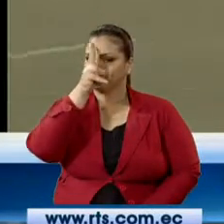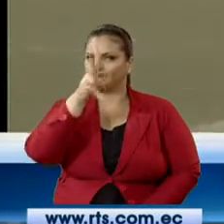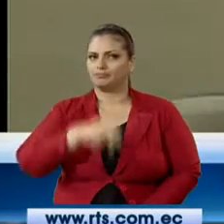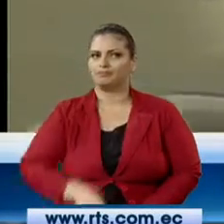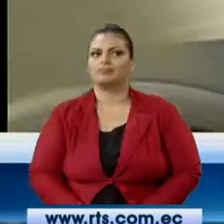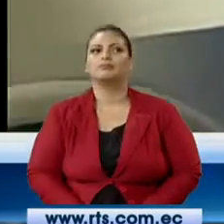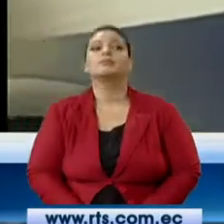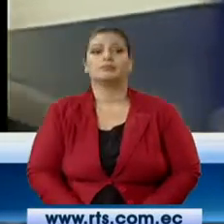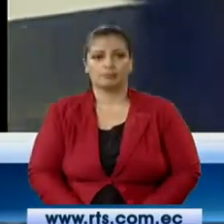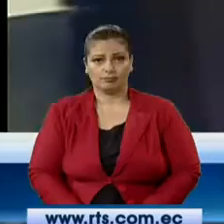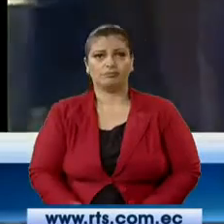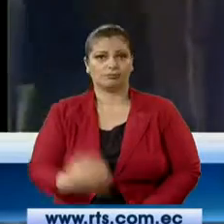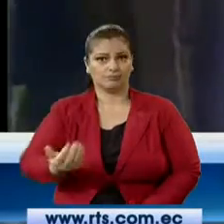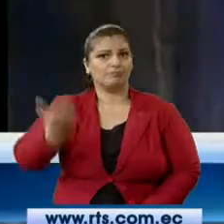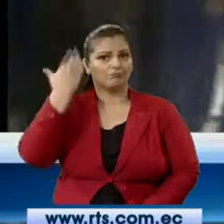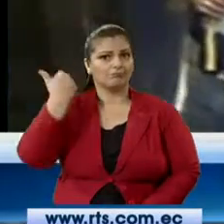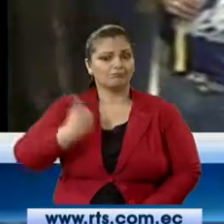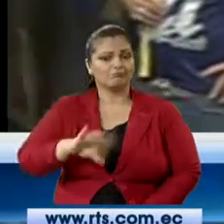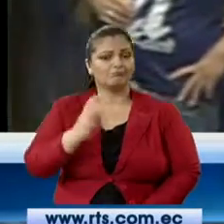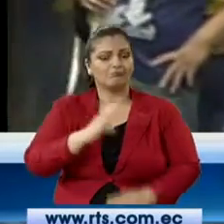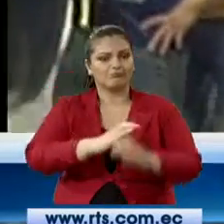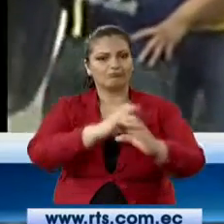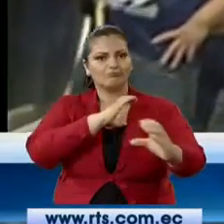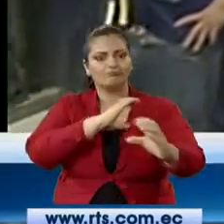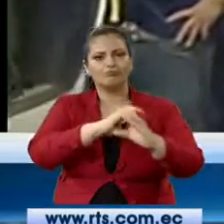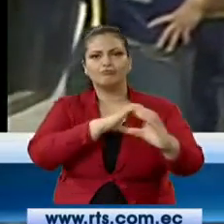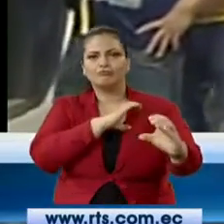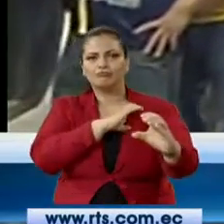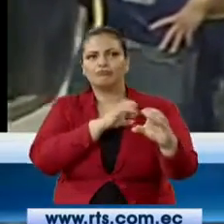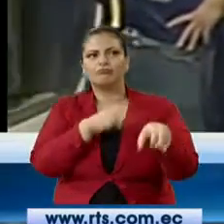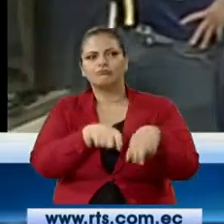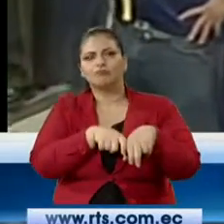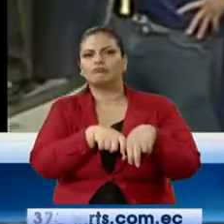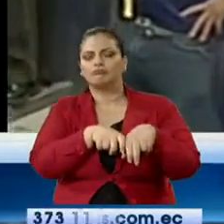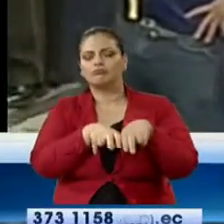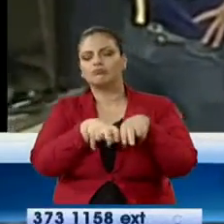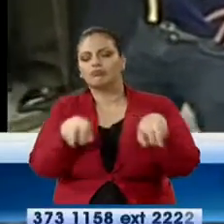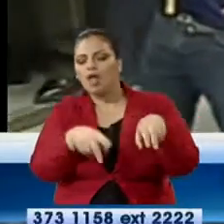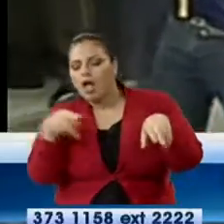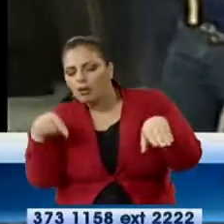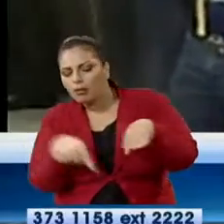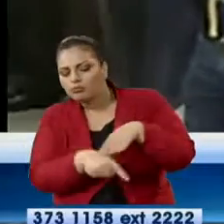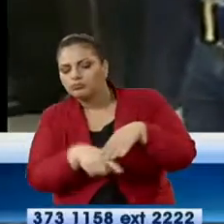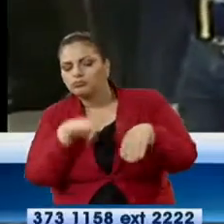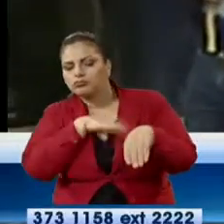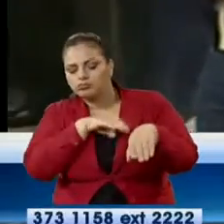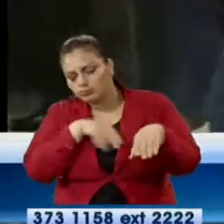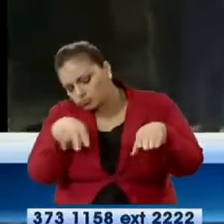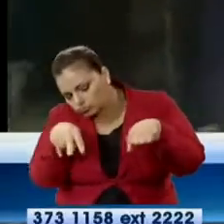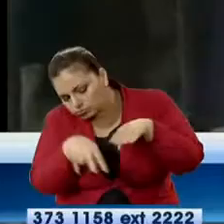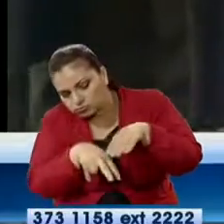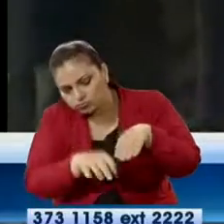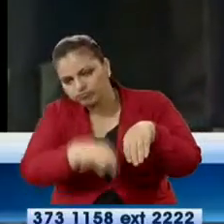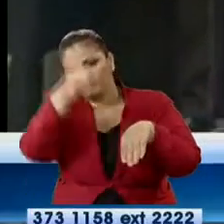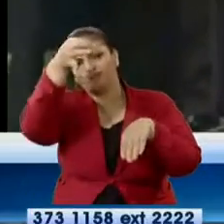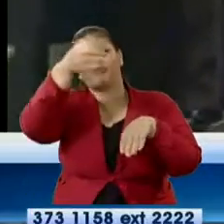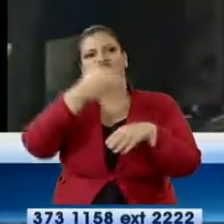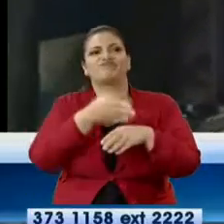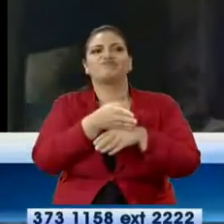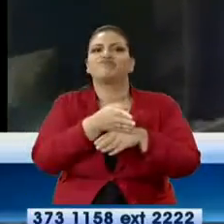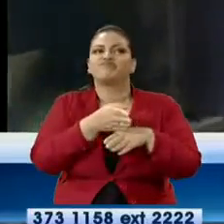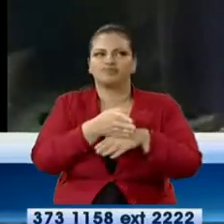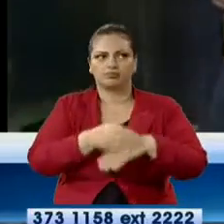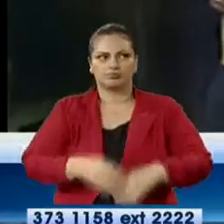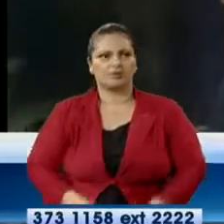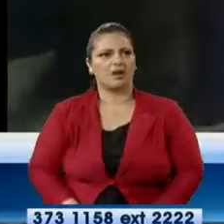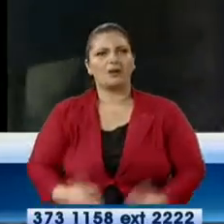tiradas las navajas o estiletes. Sin embargo, aquí no. Así que Hugo, Roselena, hubo un resultado. Una persona detenida